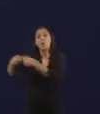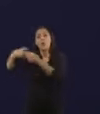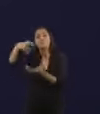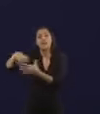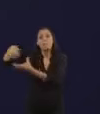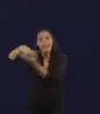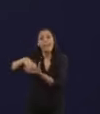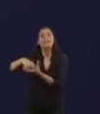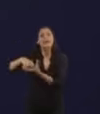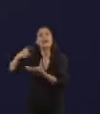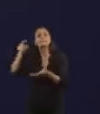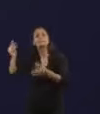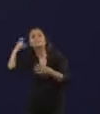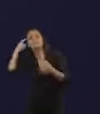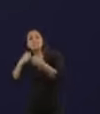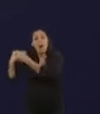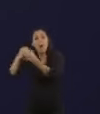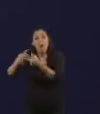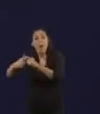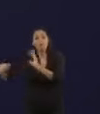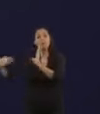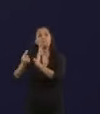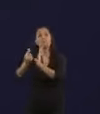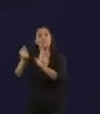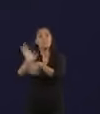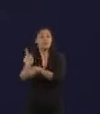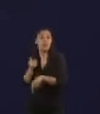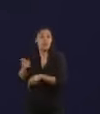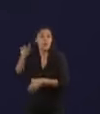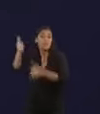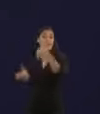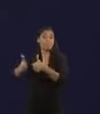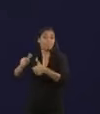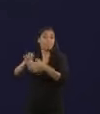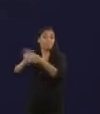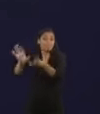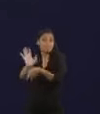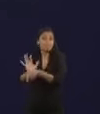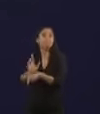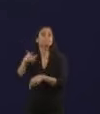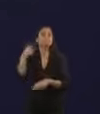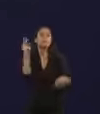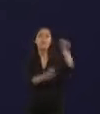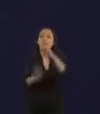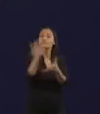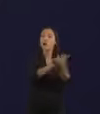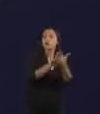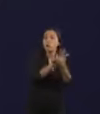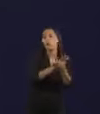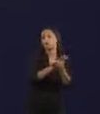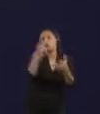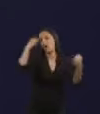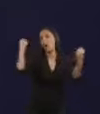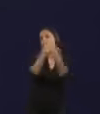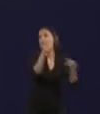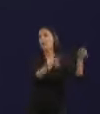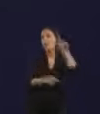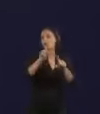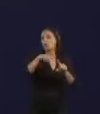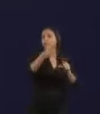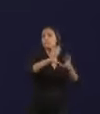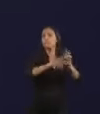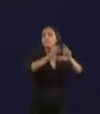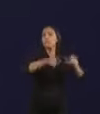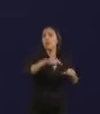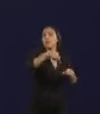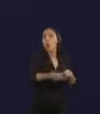interviene y efectivamente con todas las herramientas que tiene se trata de llegar a un acuerdo donde efectivamente en este caso se